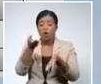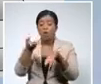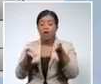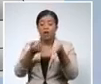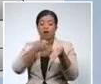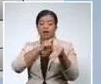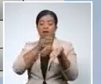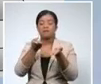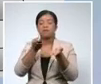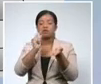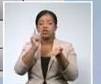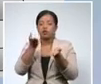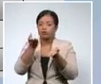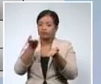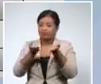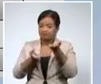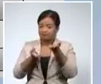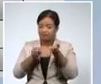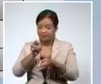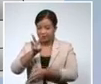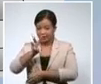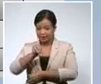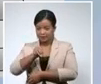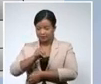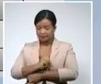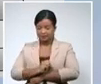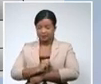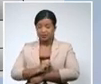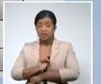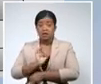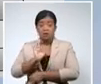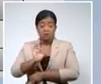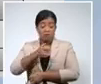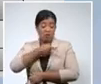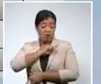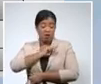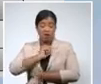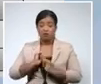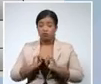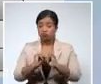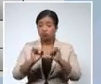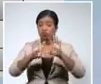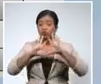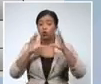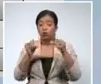con el día anterior. Ya con este comportamiento ayer, pues se acumulan